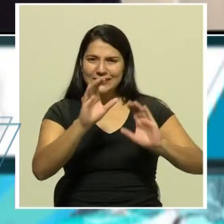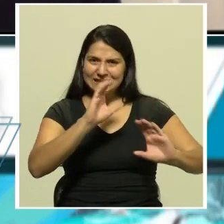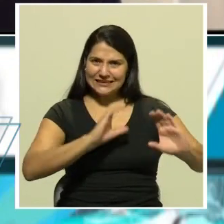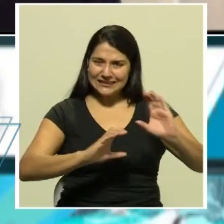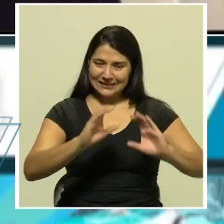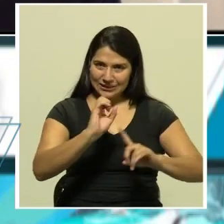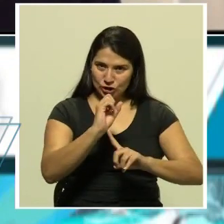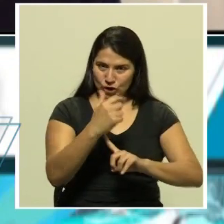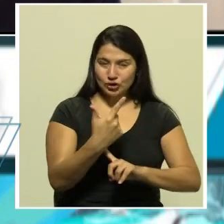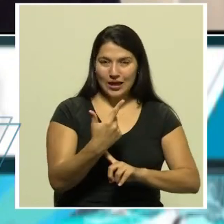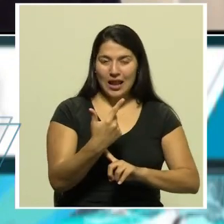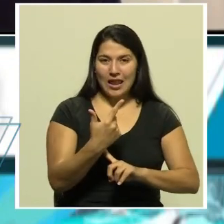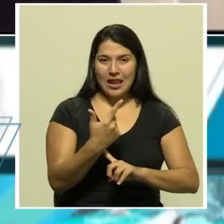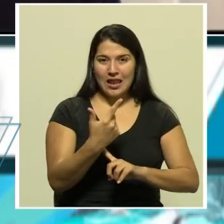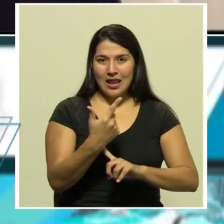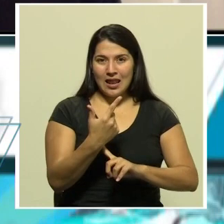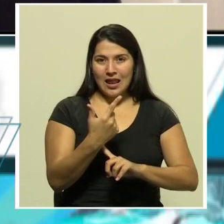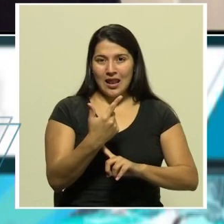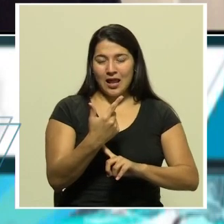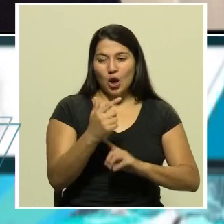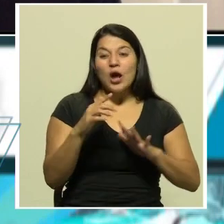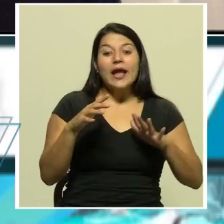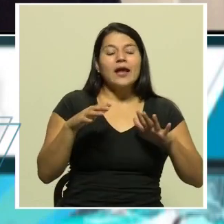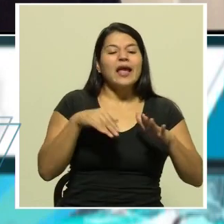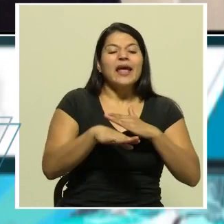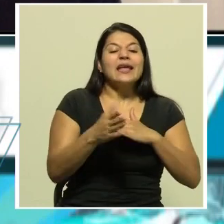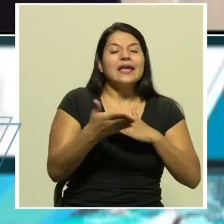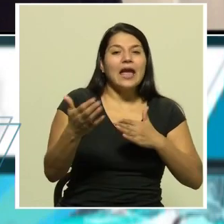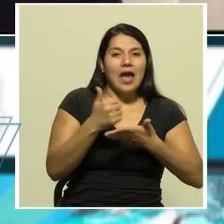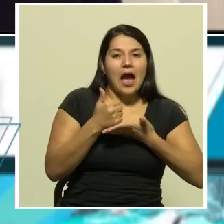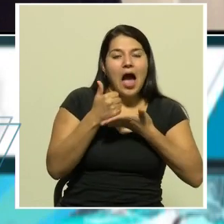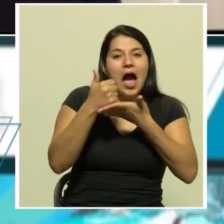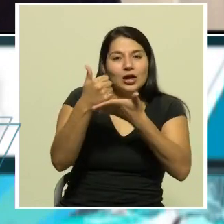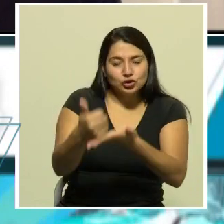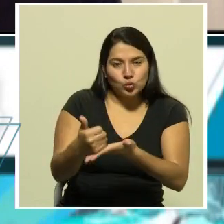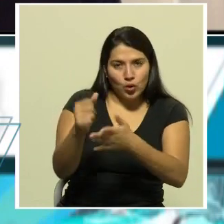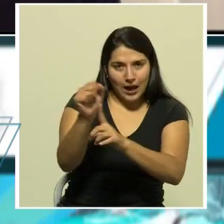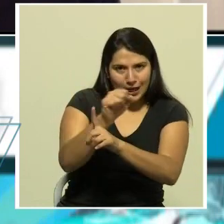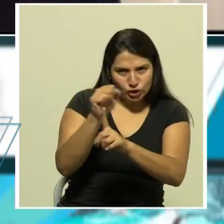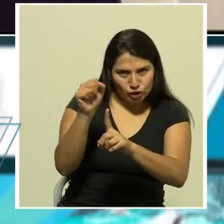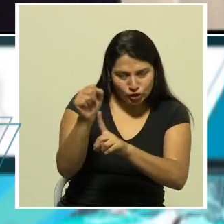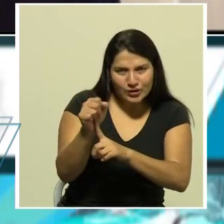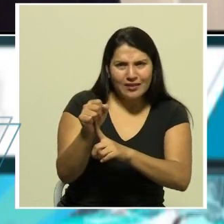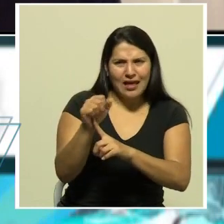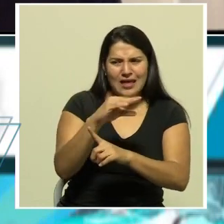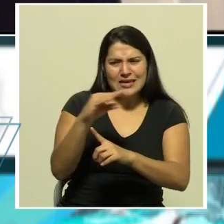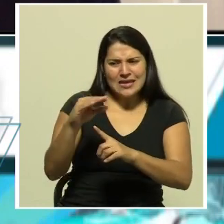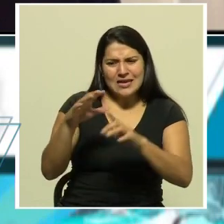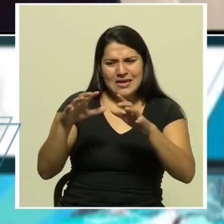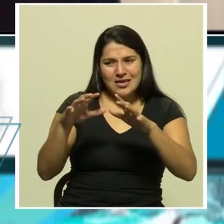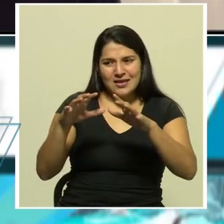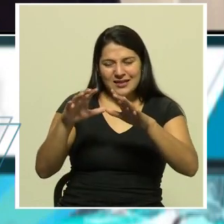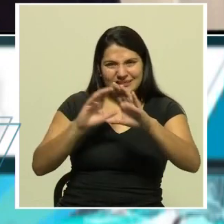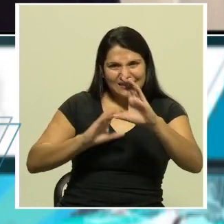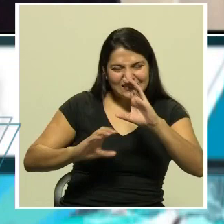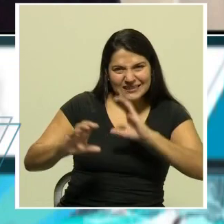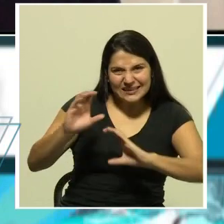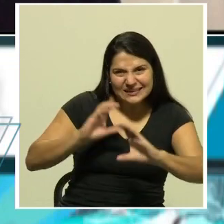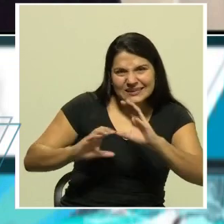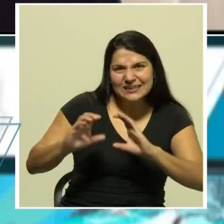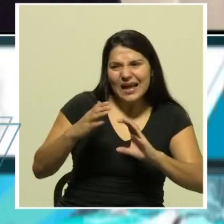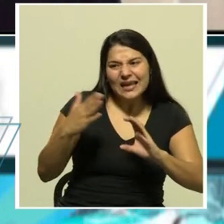sociales como contribución, como parte, además como parte del mundo científico, que aportan a la